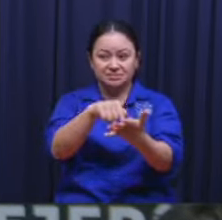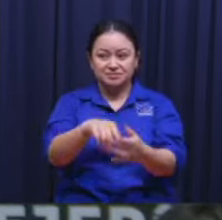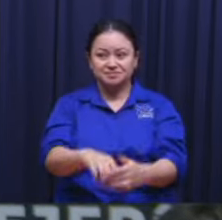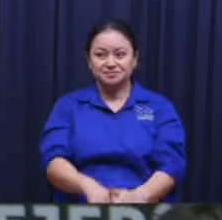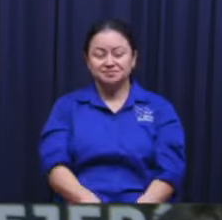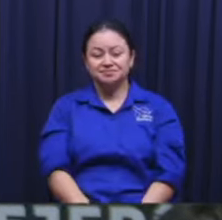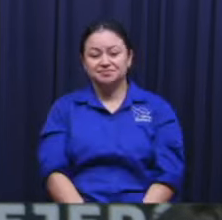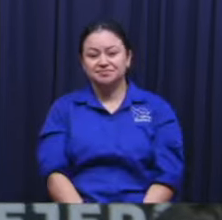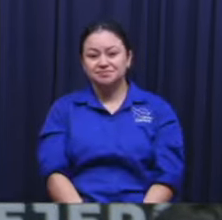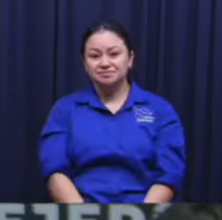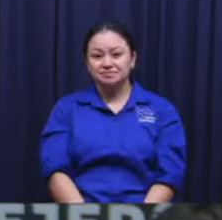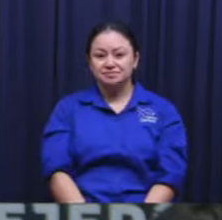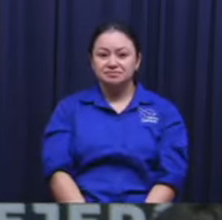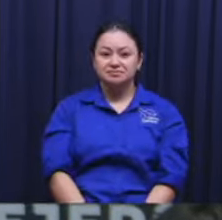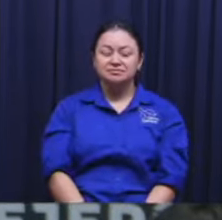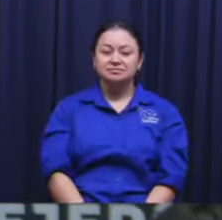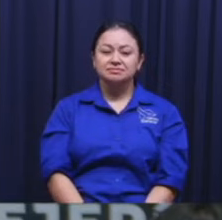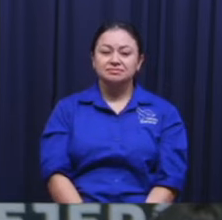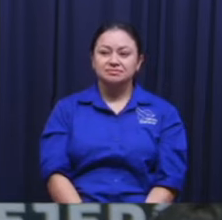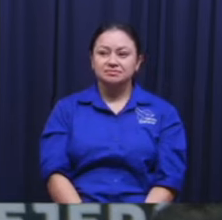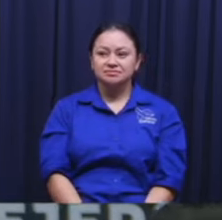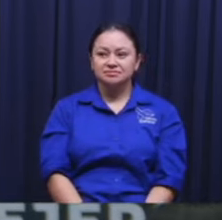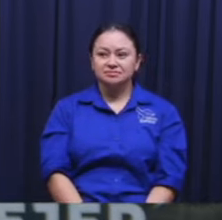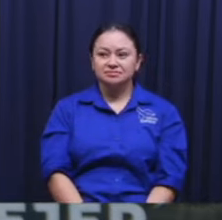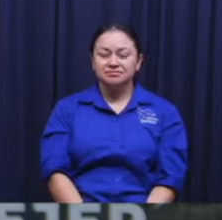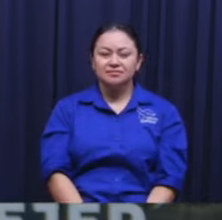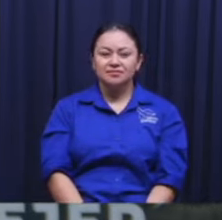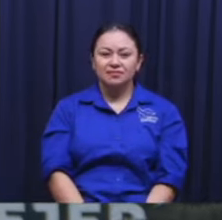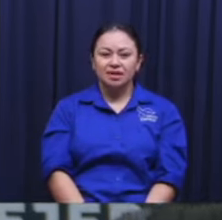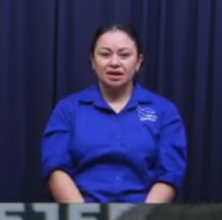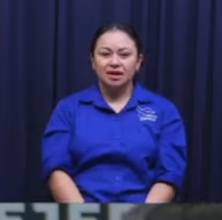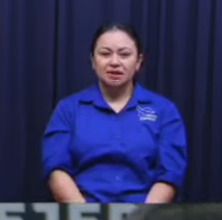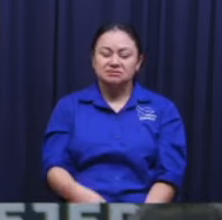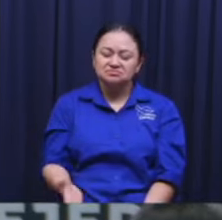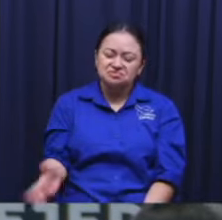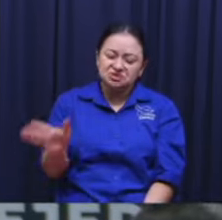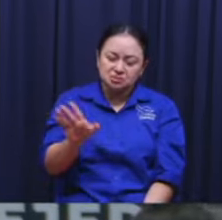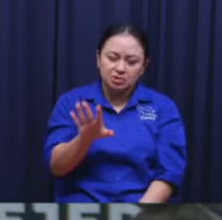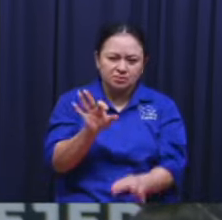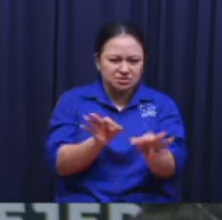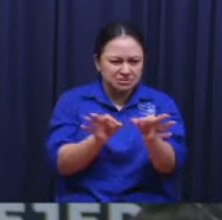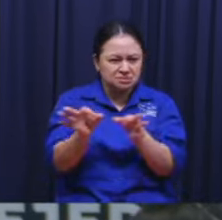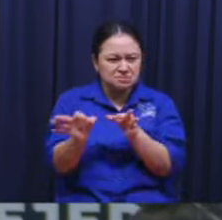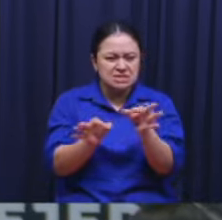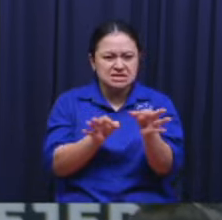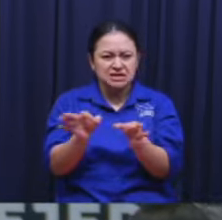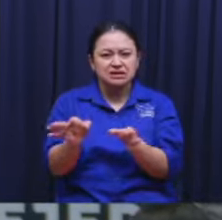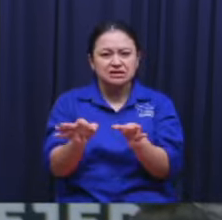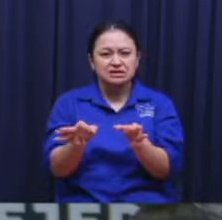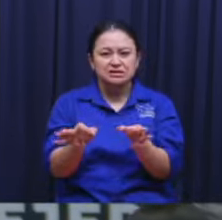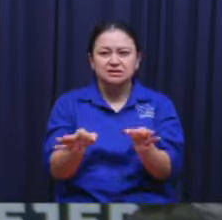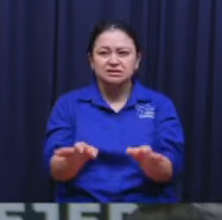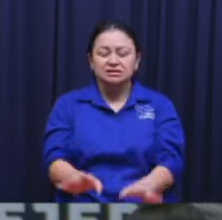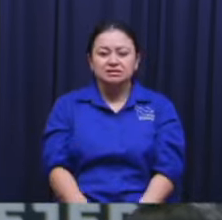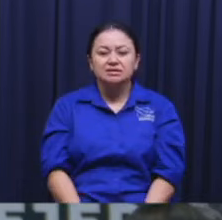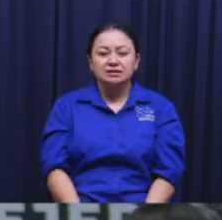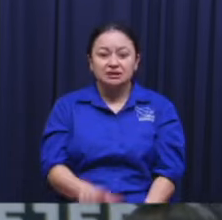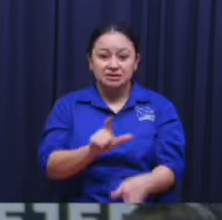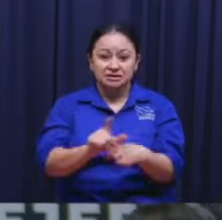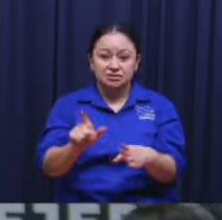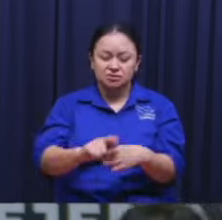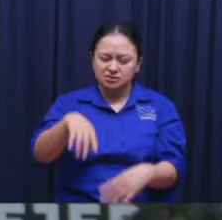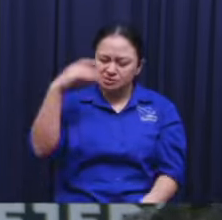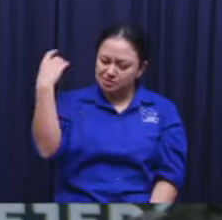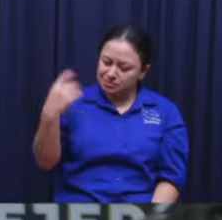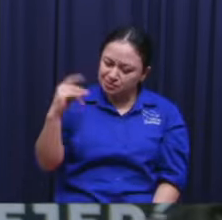a platicar más adelante en el reloj de Dios. Tranquilos, no sé si nos va a dar tiempo, porque en el sentido de que las cosas van muy apresuradas.